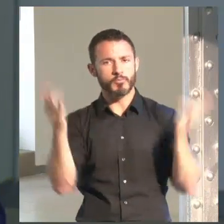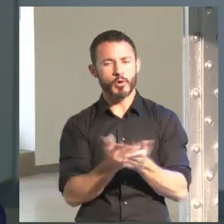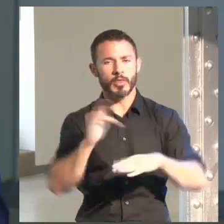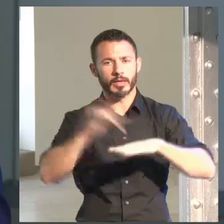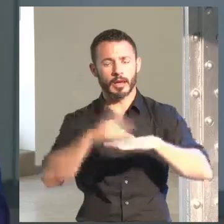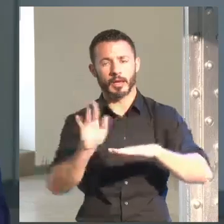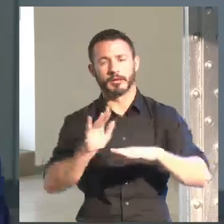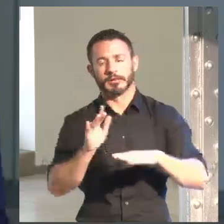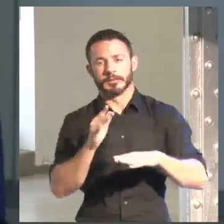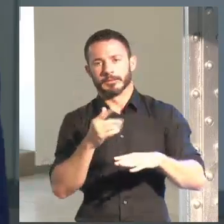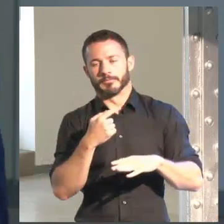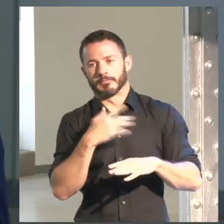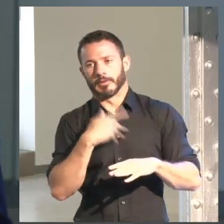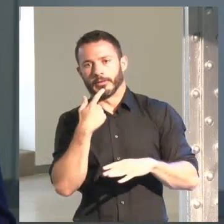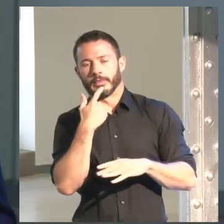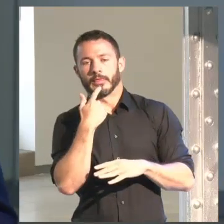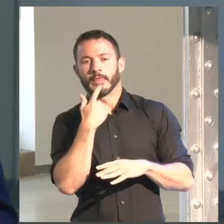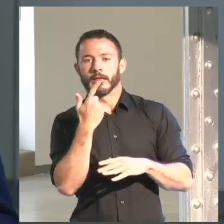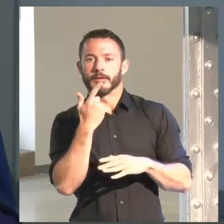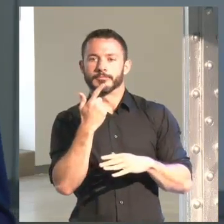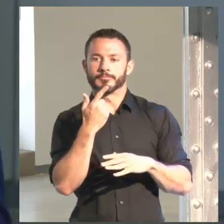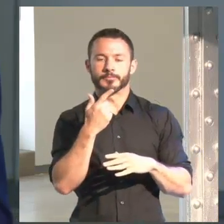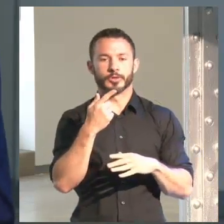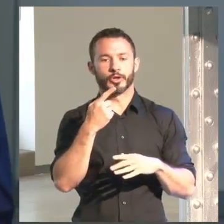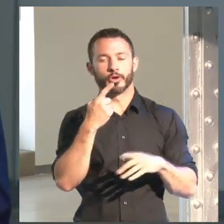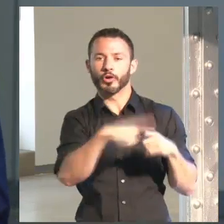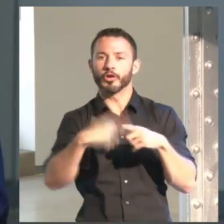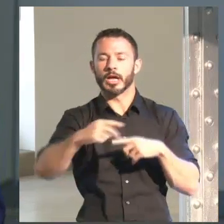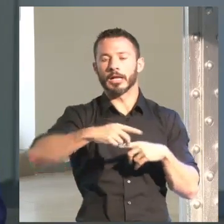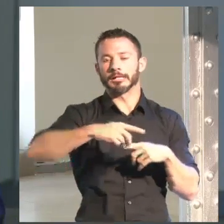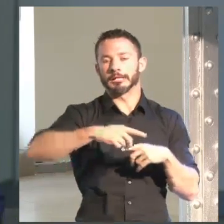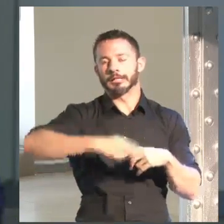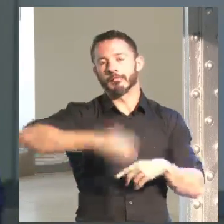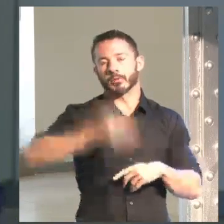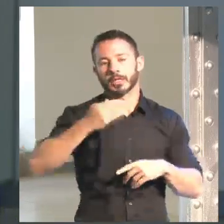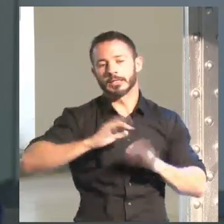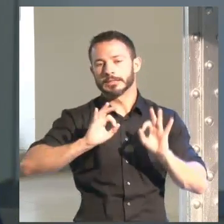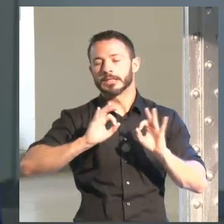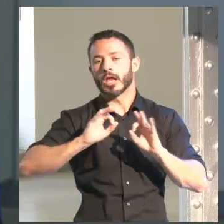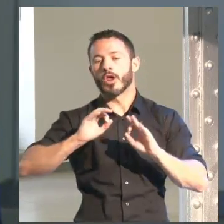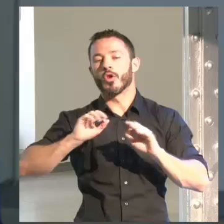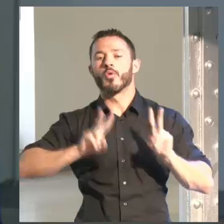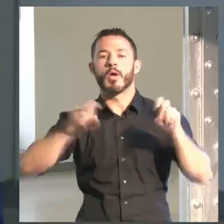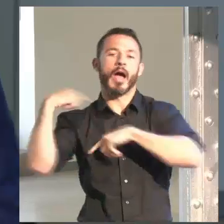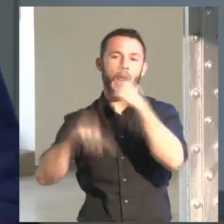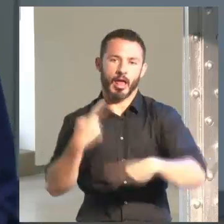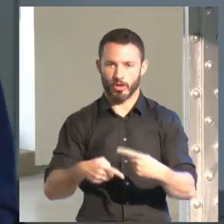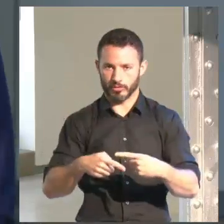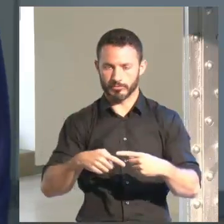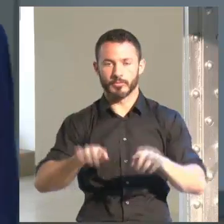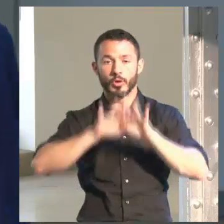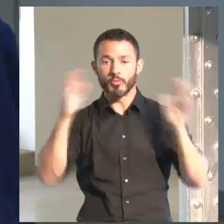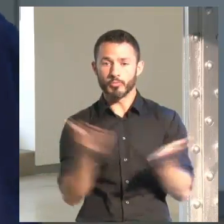tiene, permítanme llamarlo, incumbentes de nueva generación. En el mundo digital, donde rige este principio de